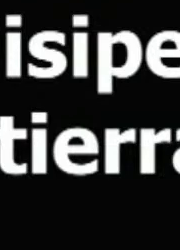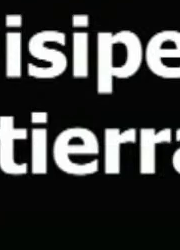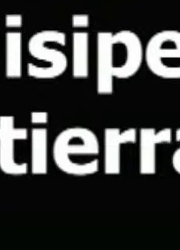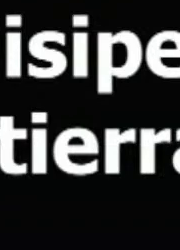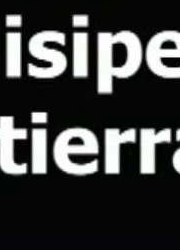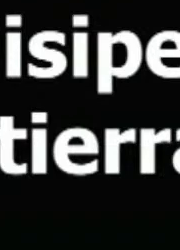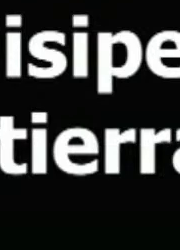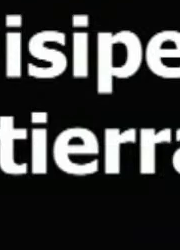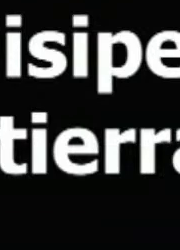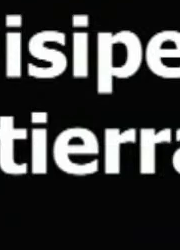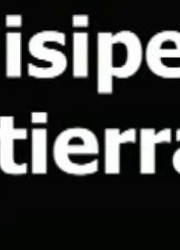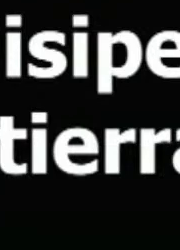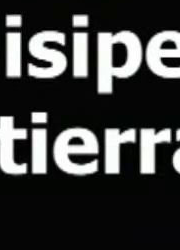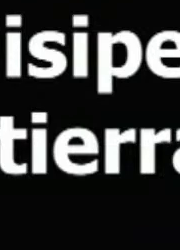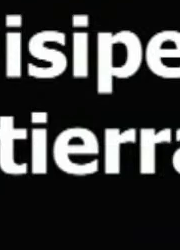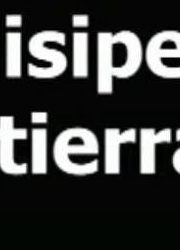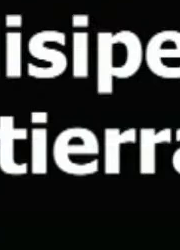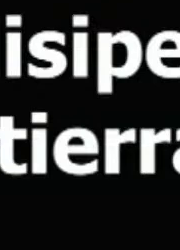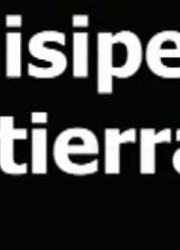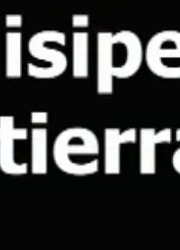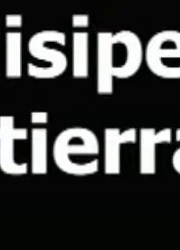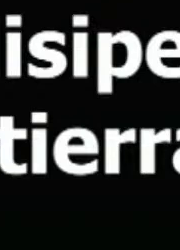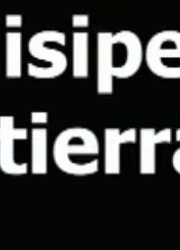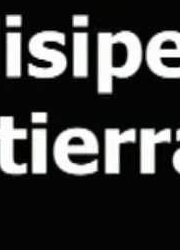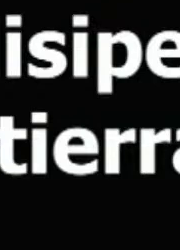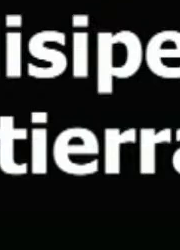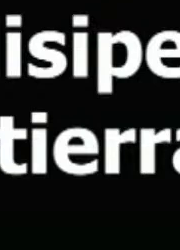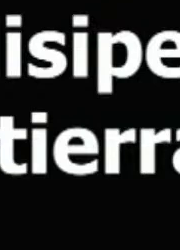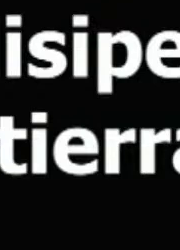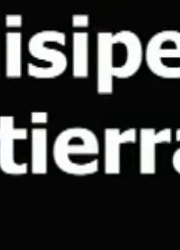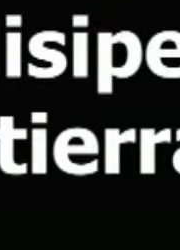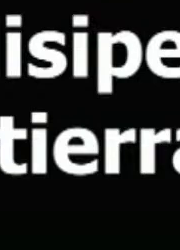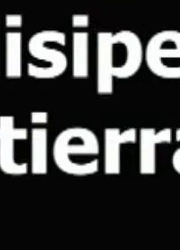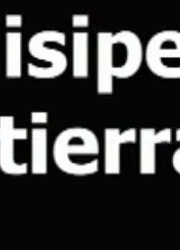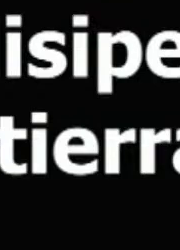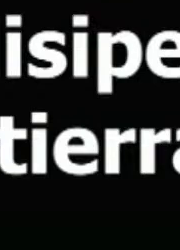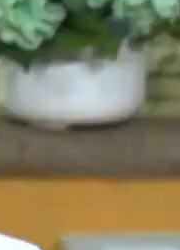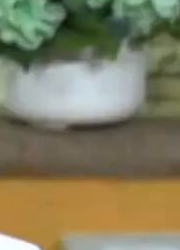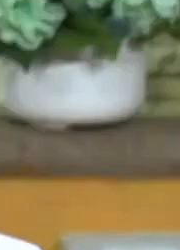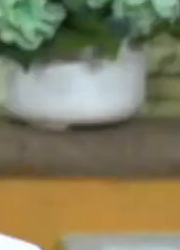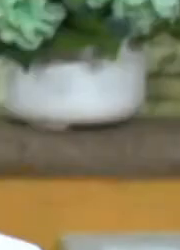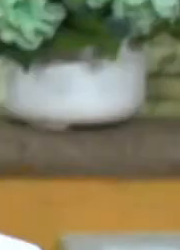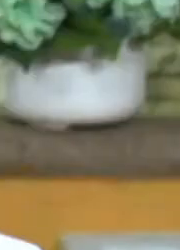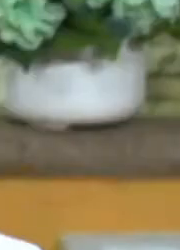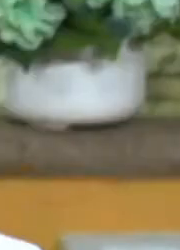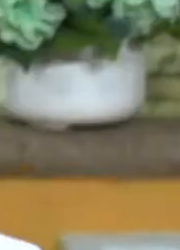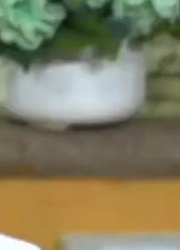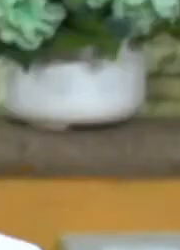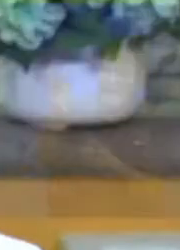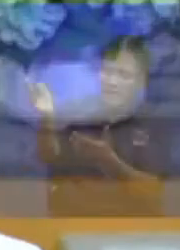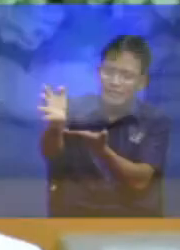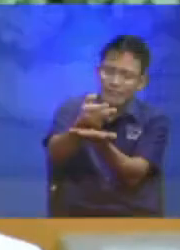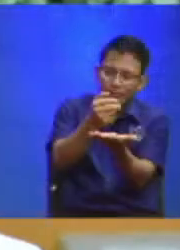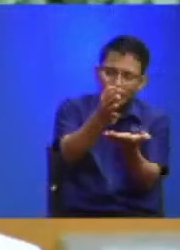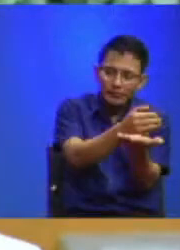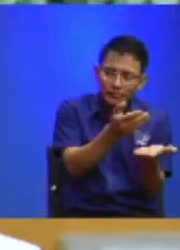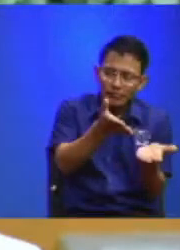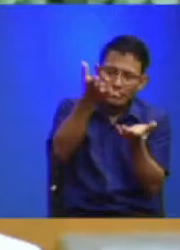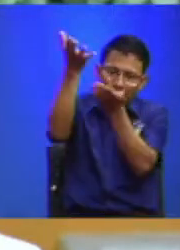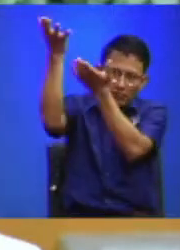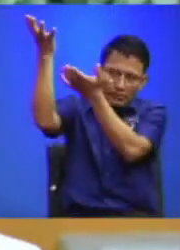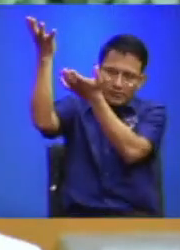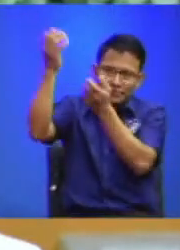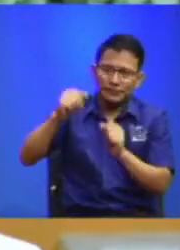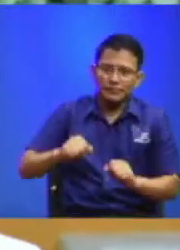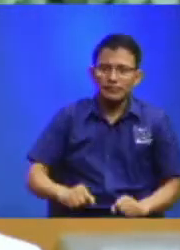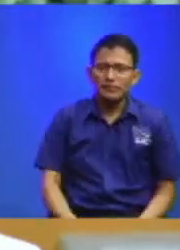ojos, hasta que os disipe y arranque de esta excelente tierra que os ha dado. Solo quiero decir esto, aunque solo estoy leyendo, para